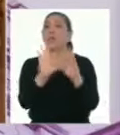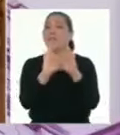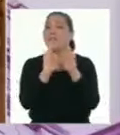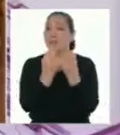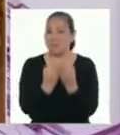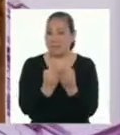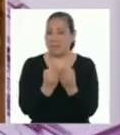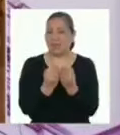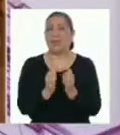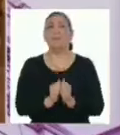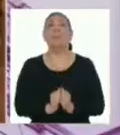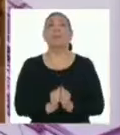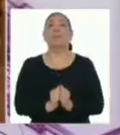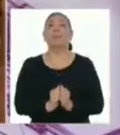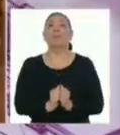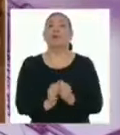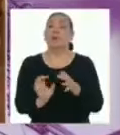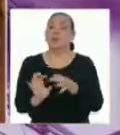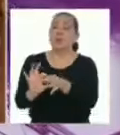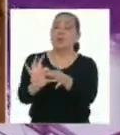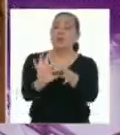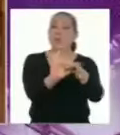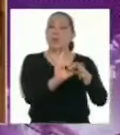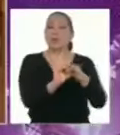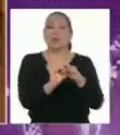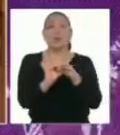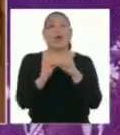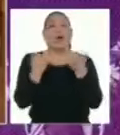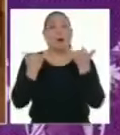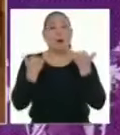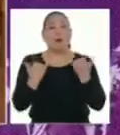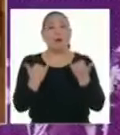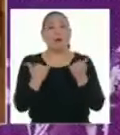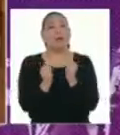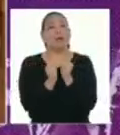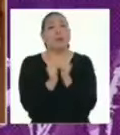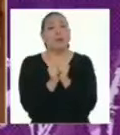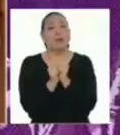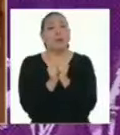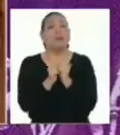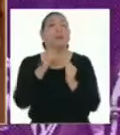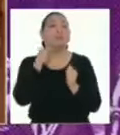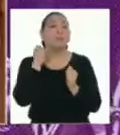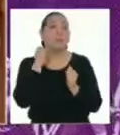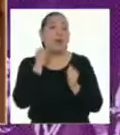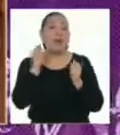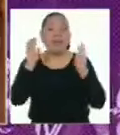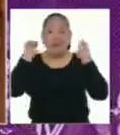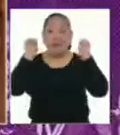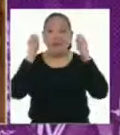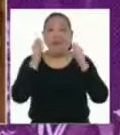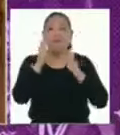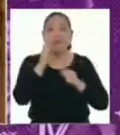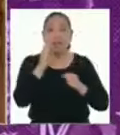familiares. Nos unimos junto hoy día con los sacerdotes